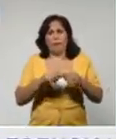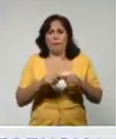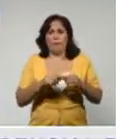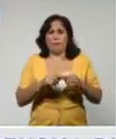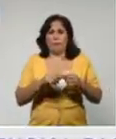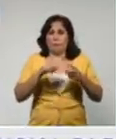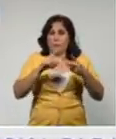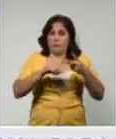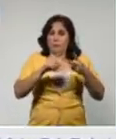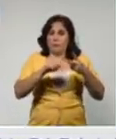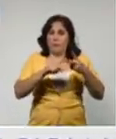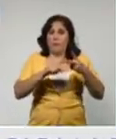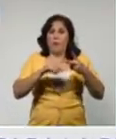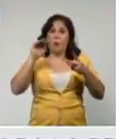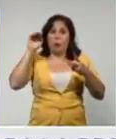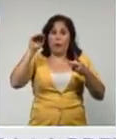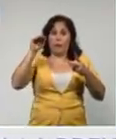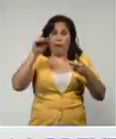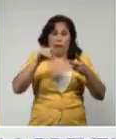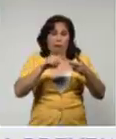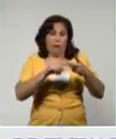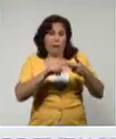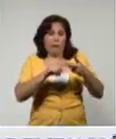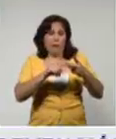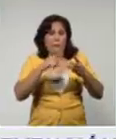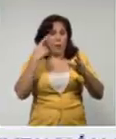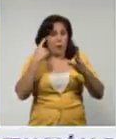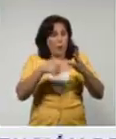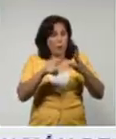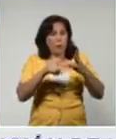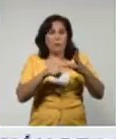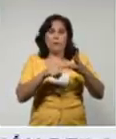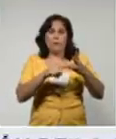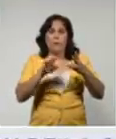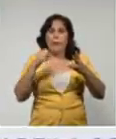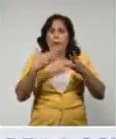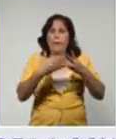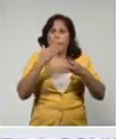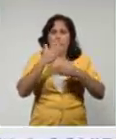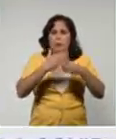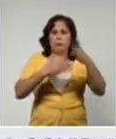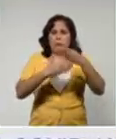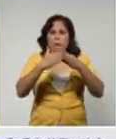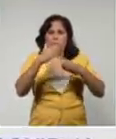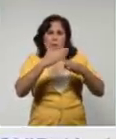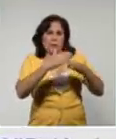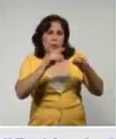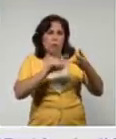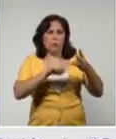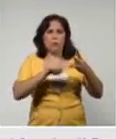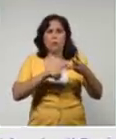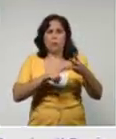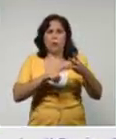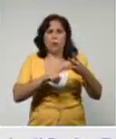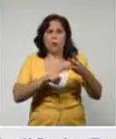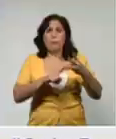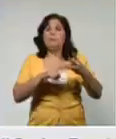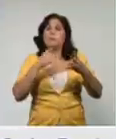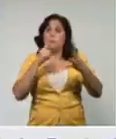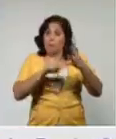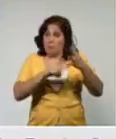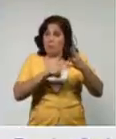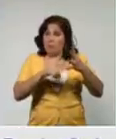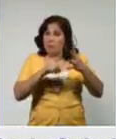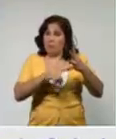de Puente Grande, el evento de la empresa constructora, como se denomina, el evento de